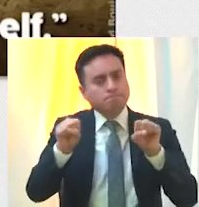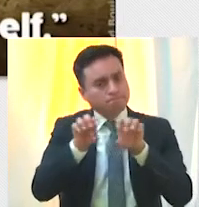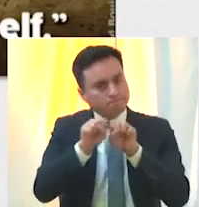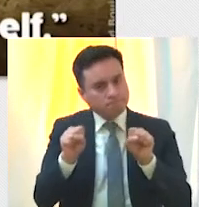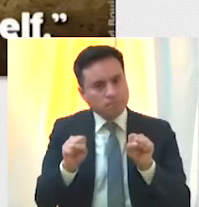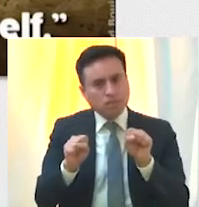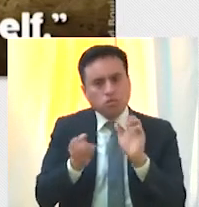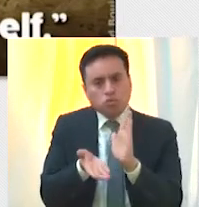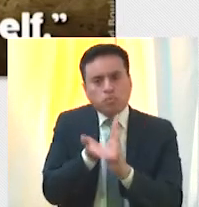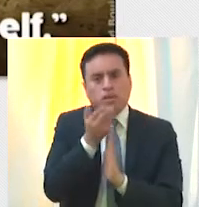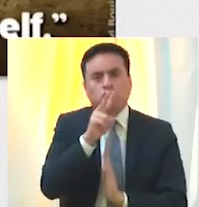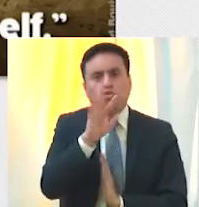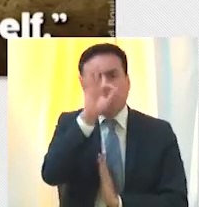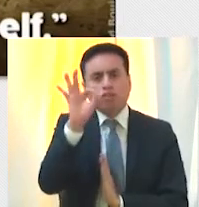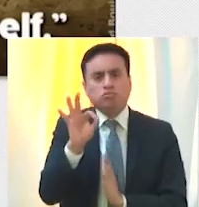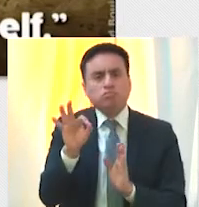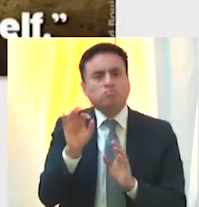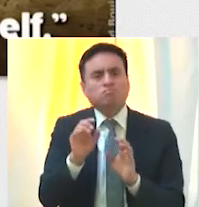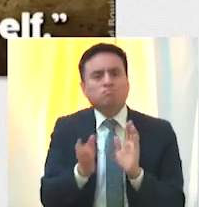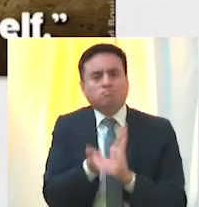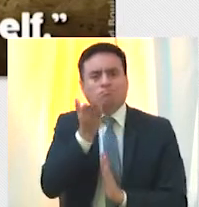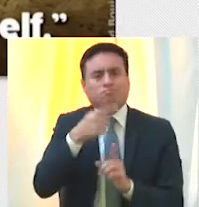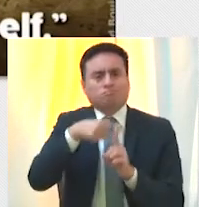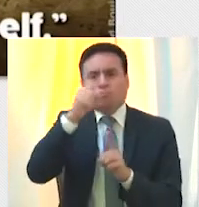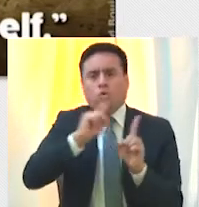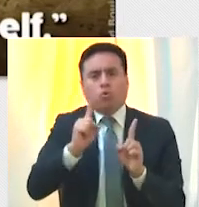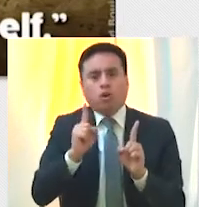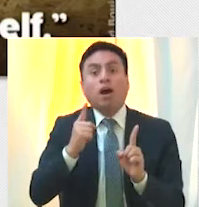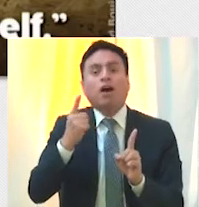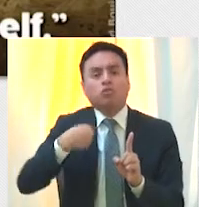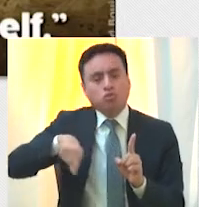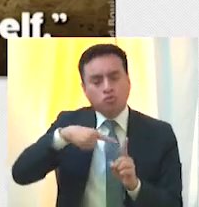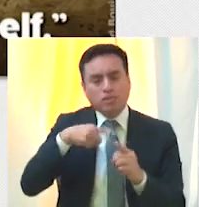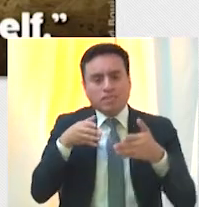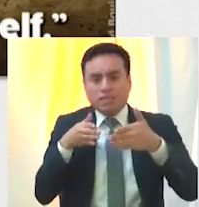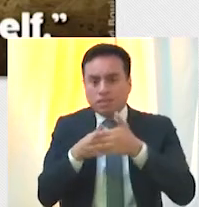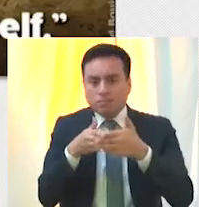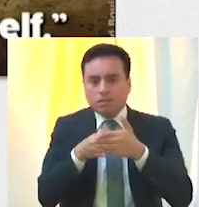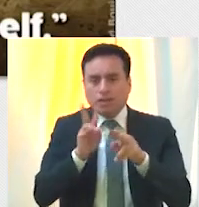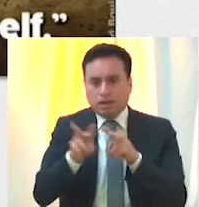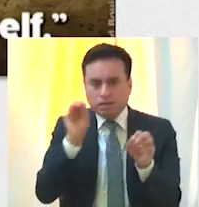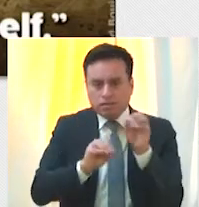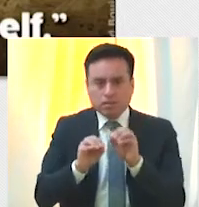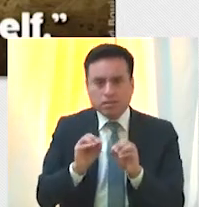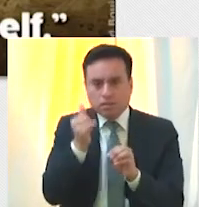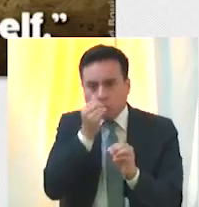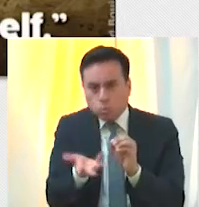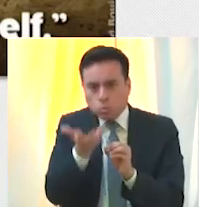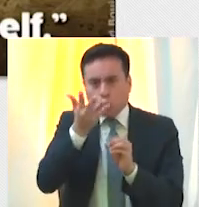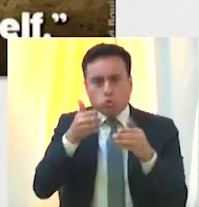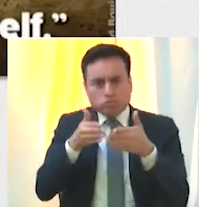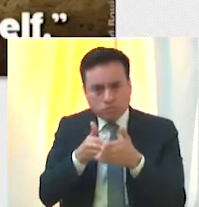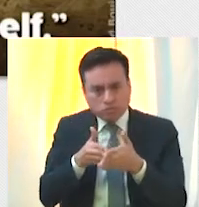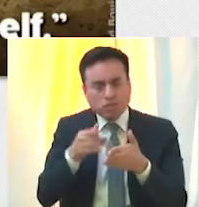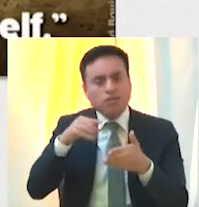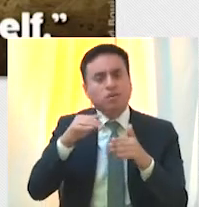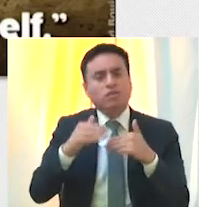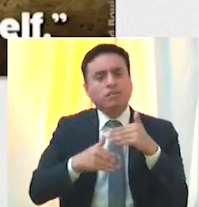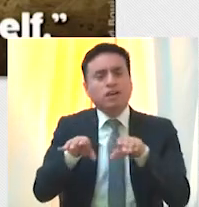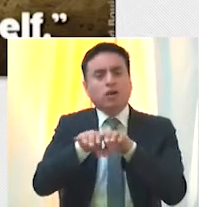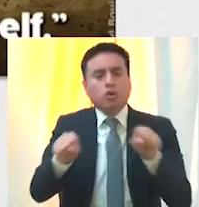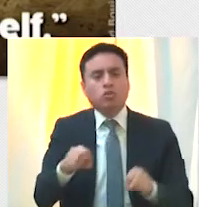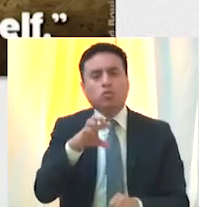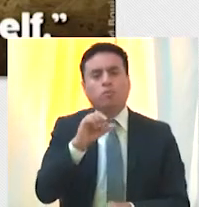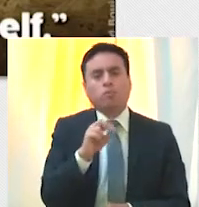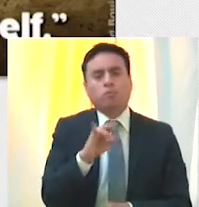no superar los 2 grados Celsius. Eso significa que tenemos que hacer un límite muy fuerte en nuestras emisiones, y esa es la base del Acuerdo de